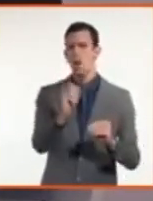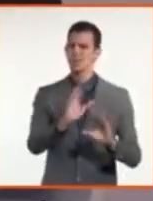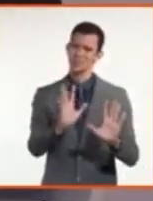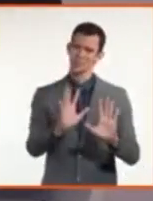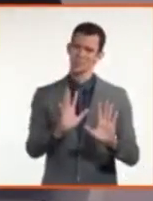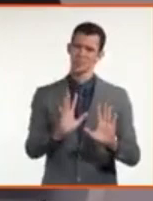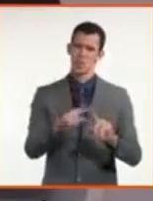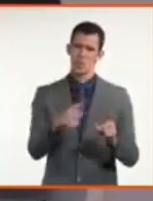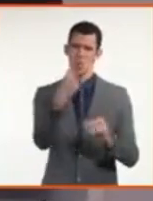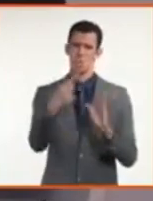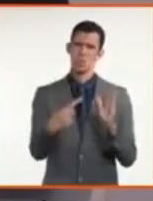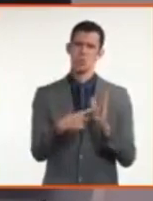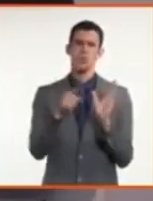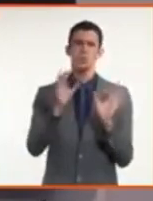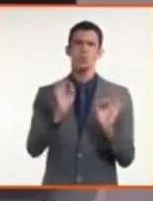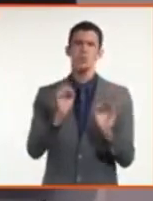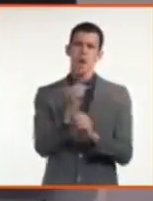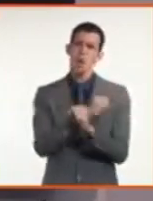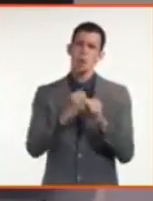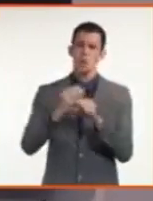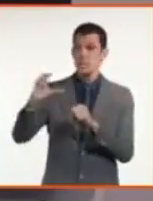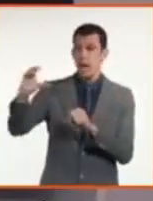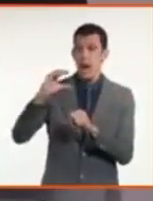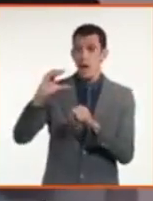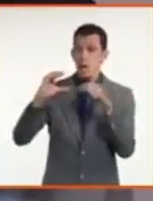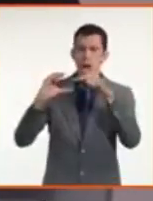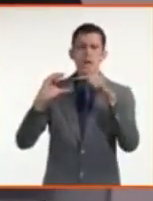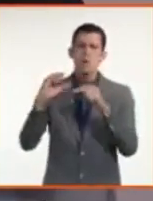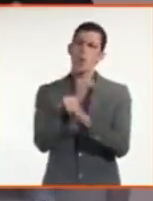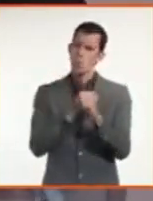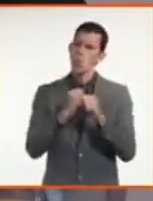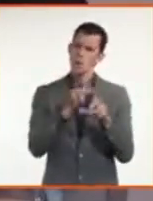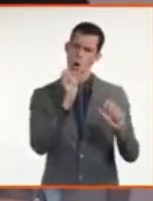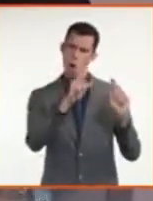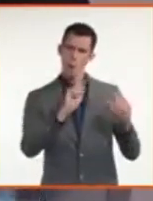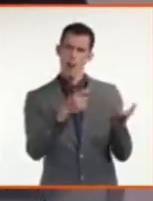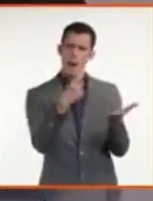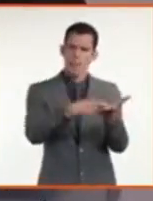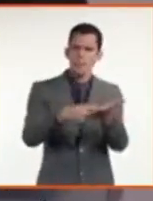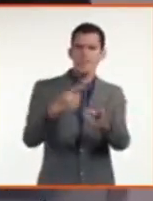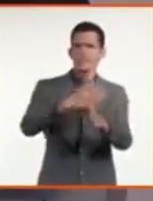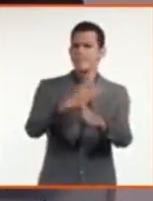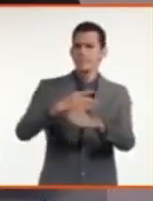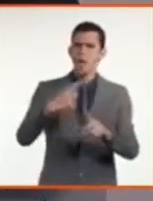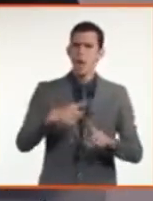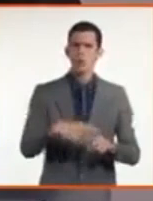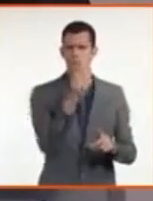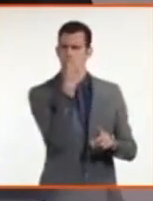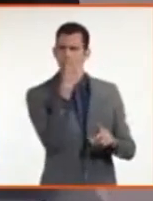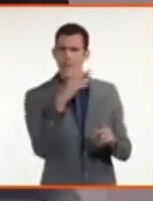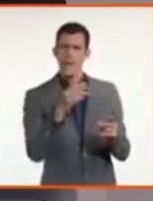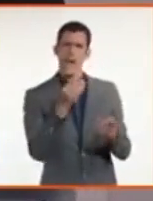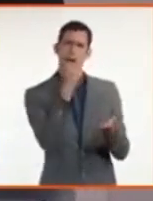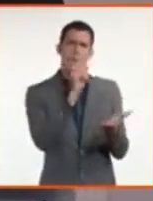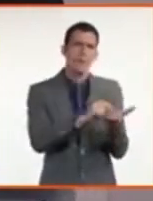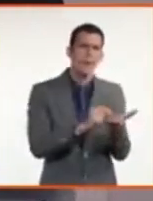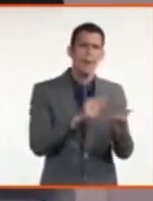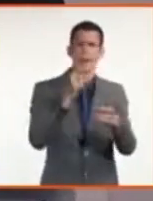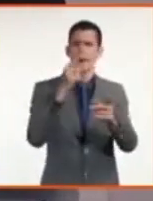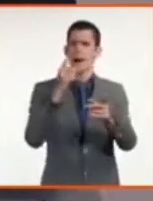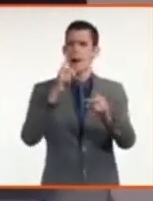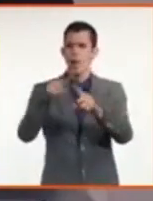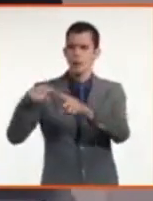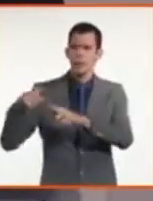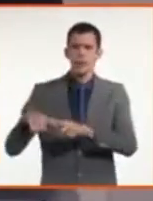alcance ni por ciento buen técnico 24 entonces eso es una realidad y nosotros tenemos que trabajar en función del incremento